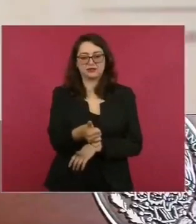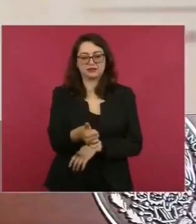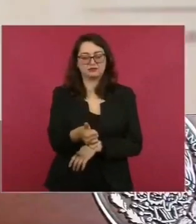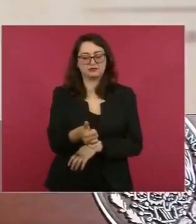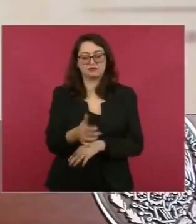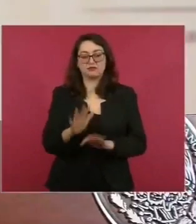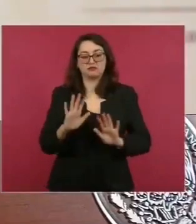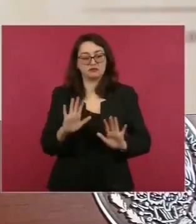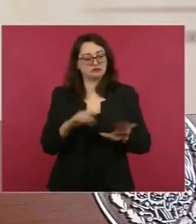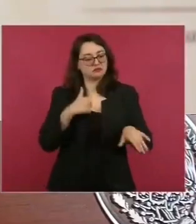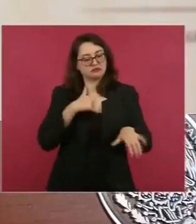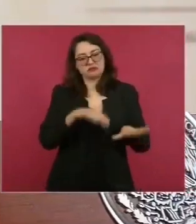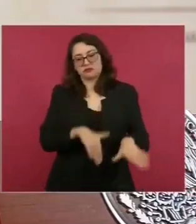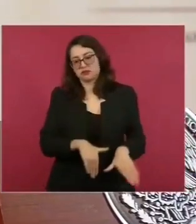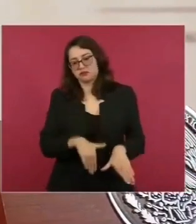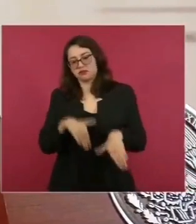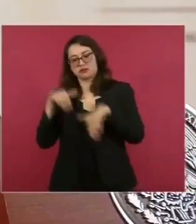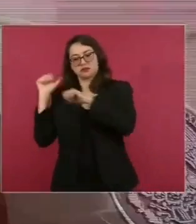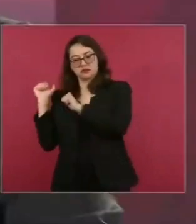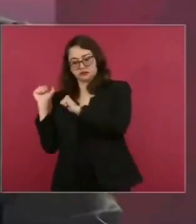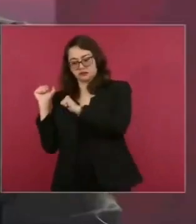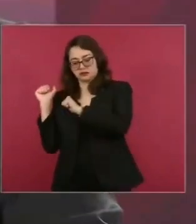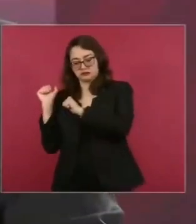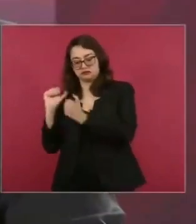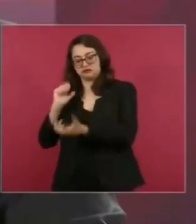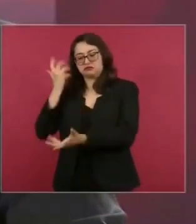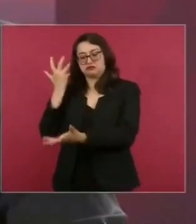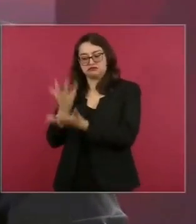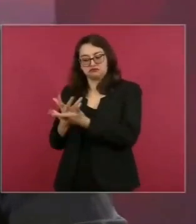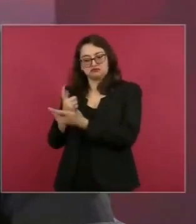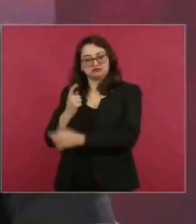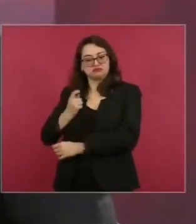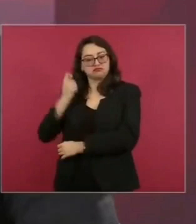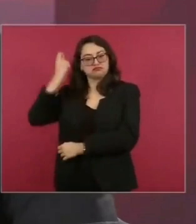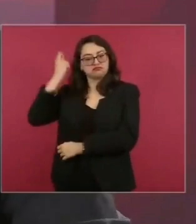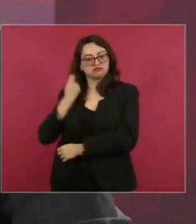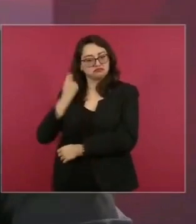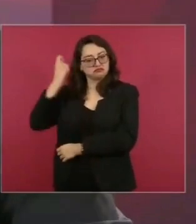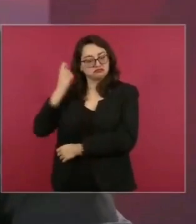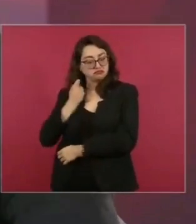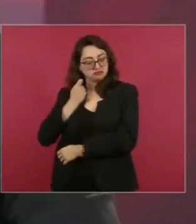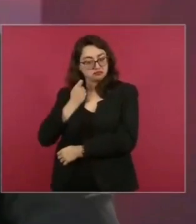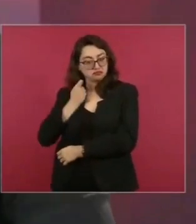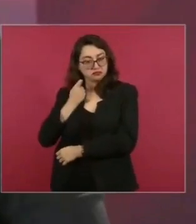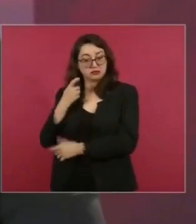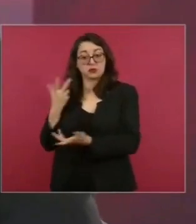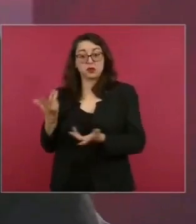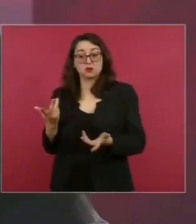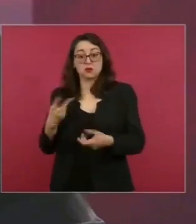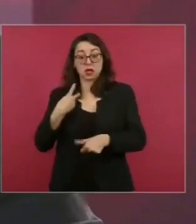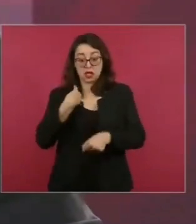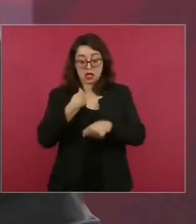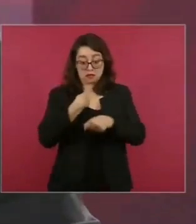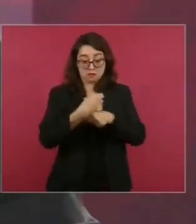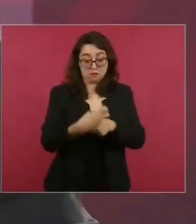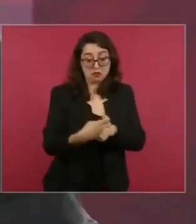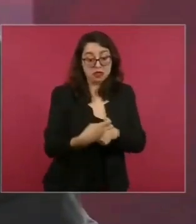a participar en ningún evento, ni académico, ni político,